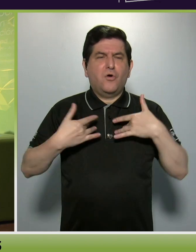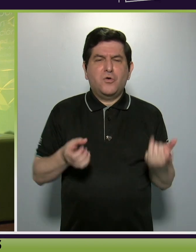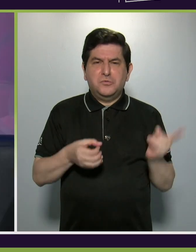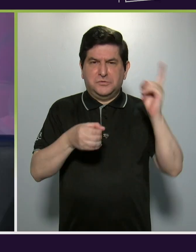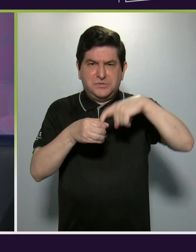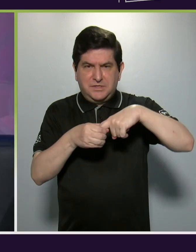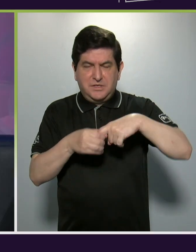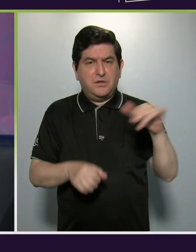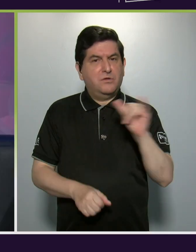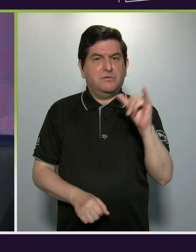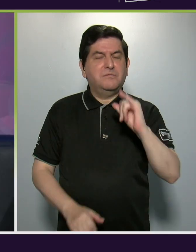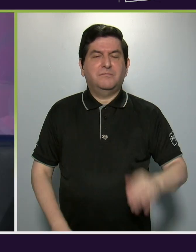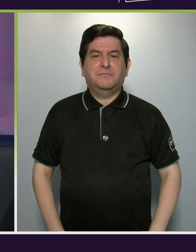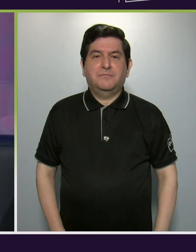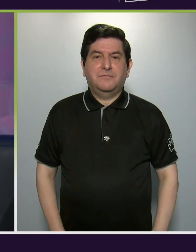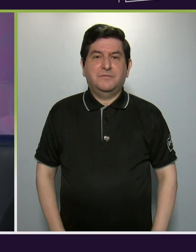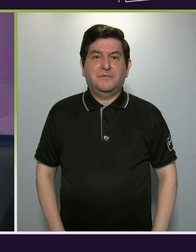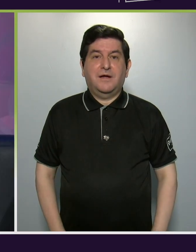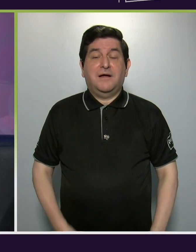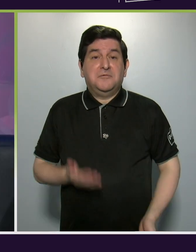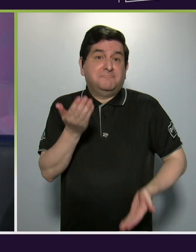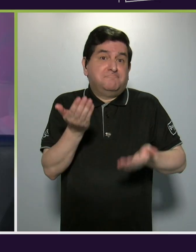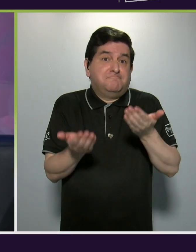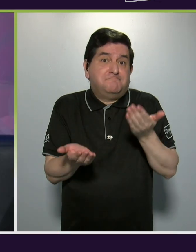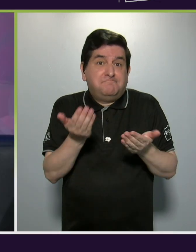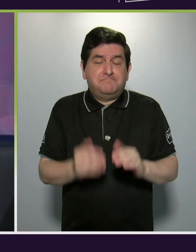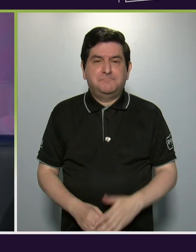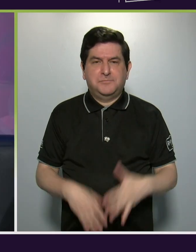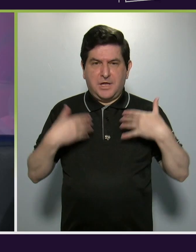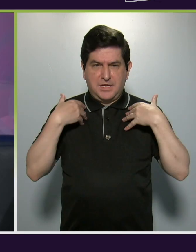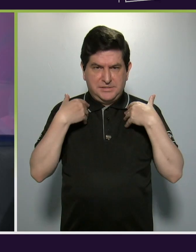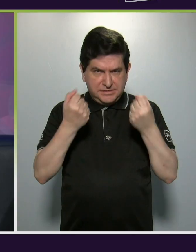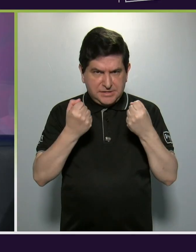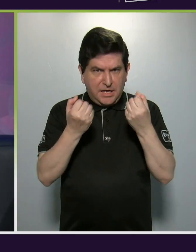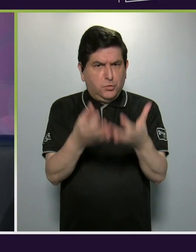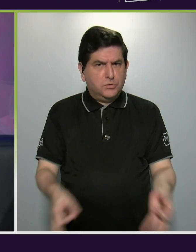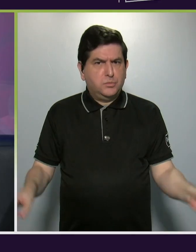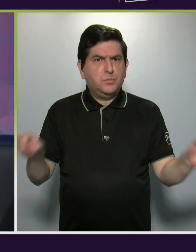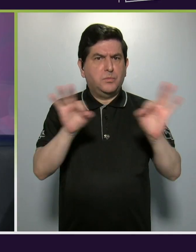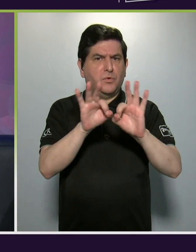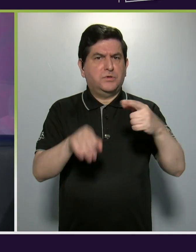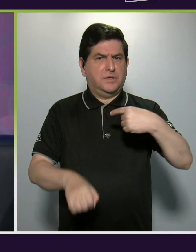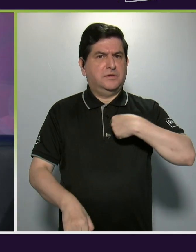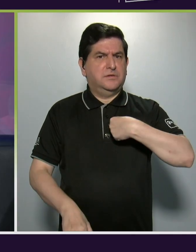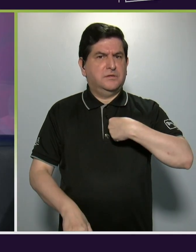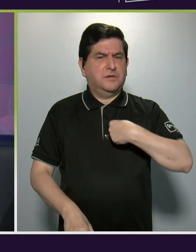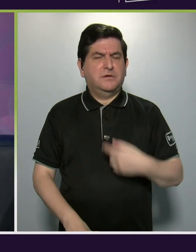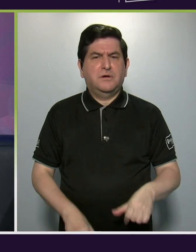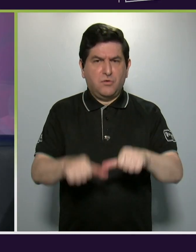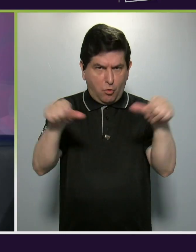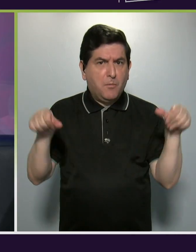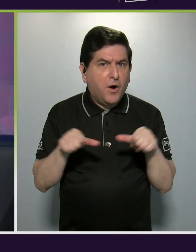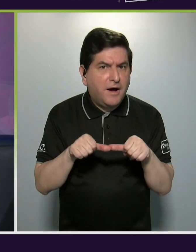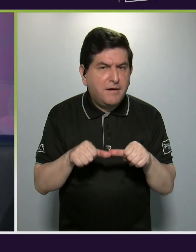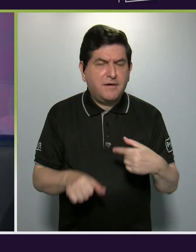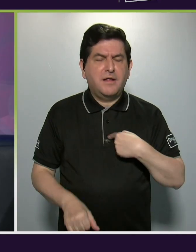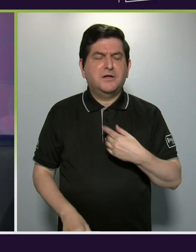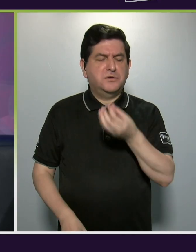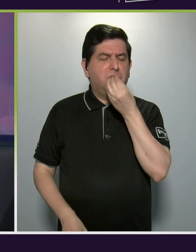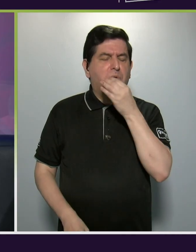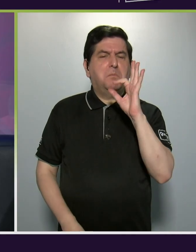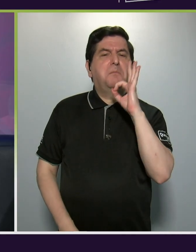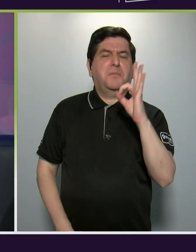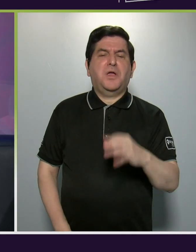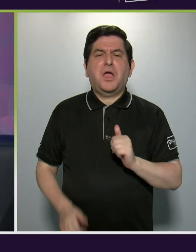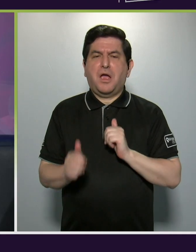mismo. Entonces tiene que ver si de repente la salud es un área fundamental para mí, y entonces yo quiero alimentarme bien y quiero